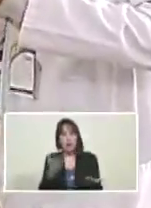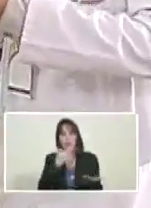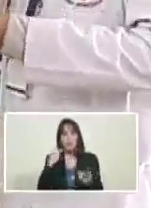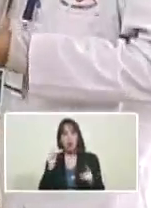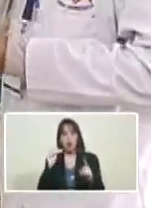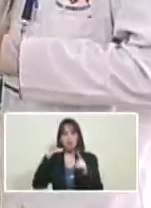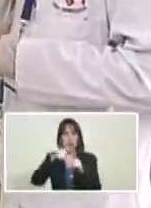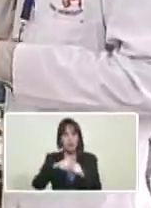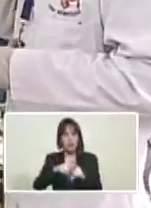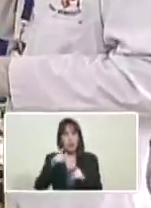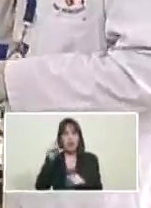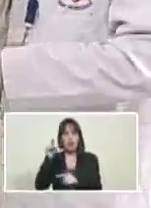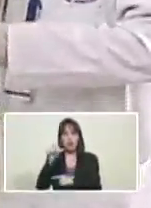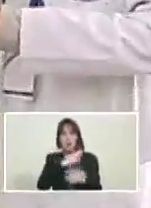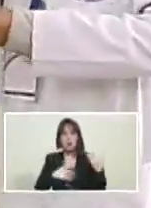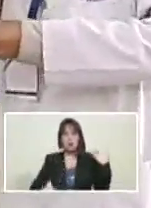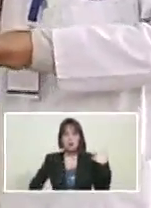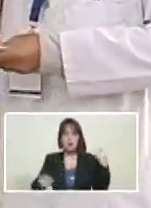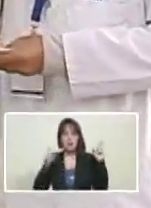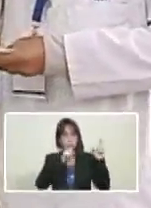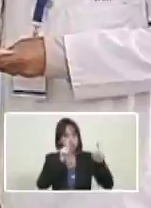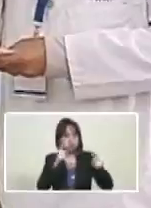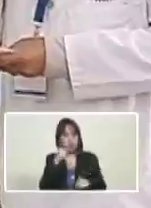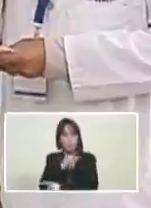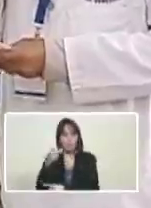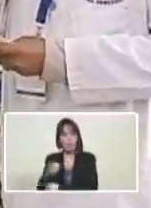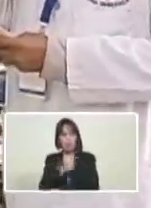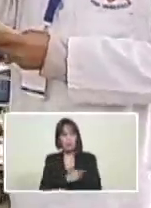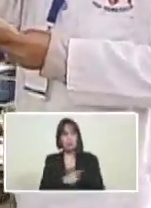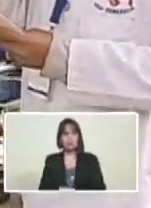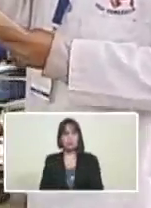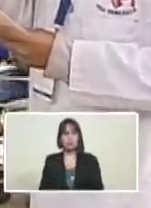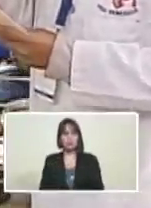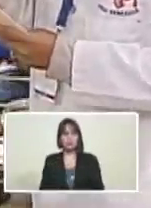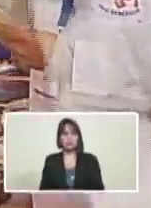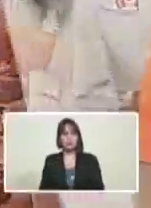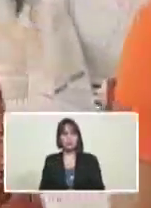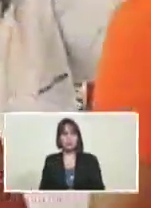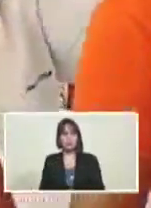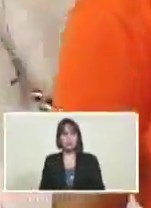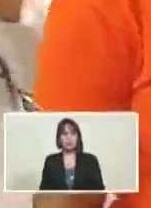trabajos que usted, nuestro comandante presidente, le ha encomendado.